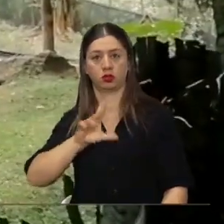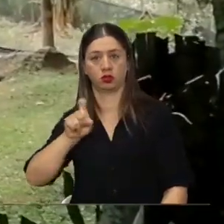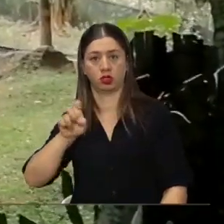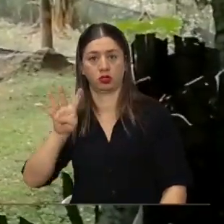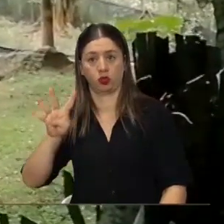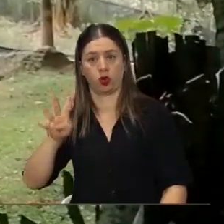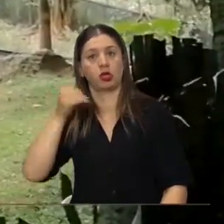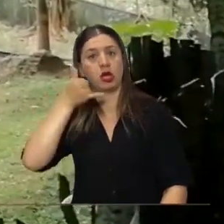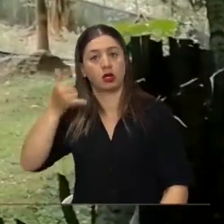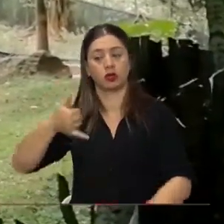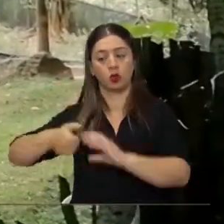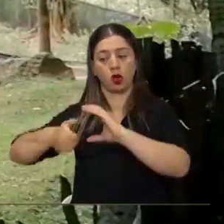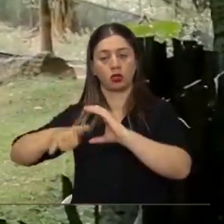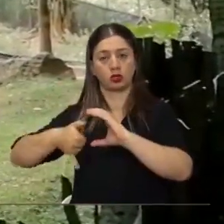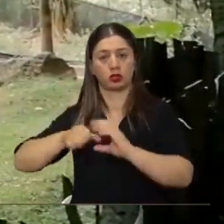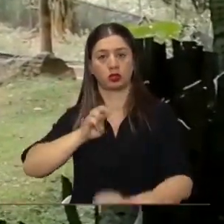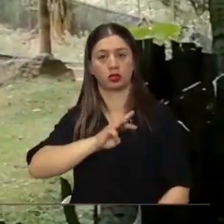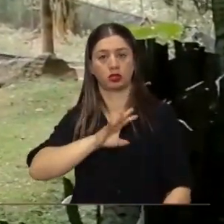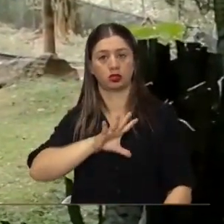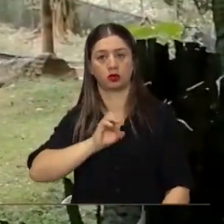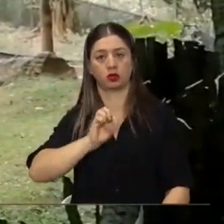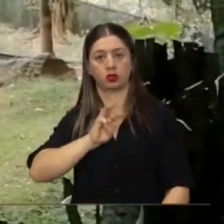350-583-4564, es una línea WhatsApp.